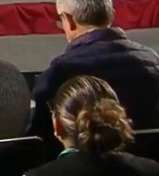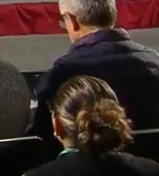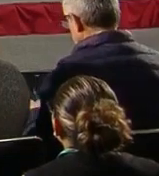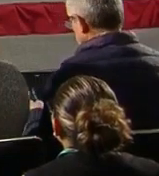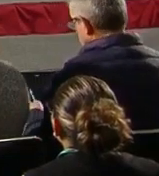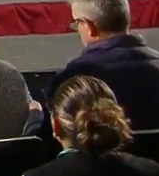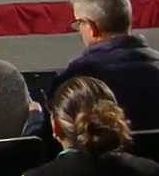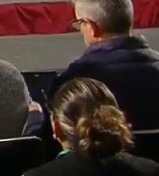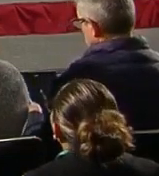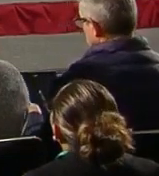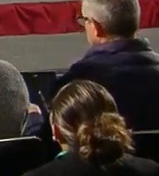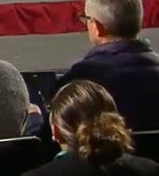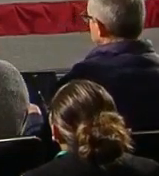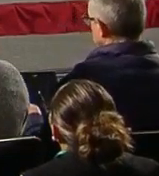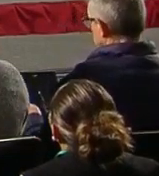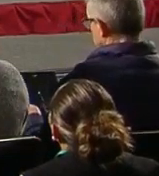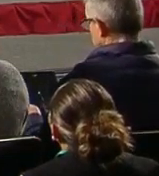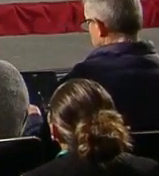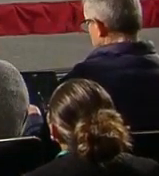mejorar y ampliar